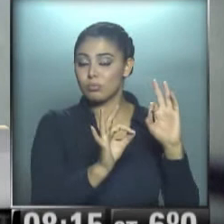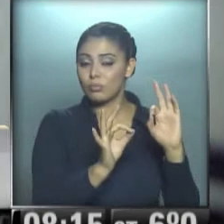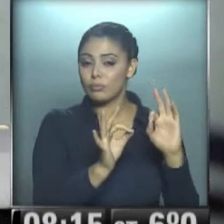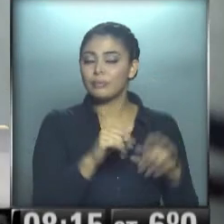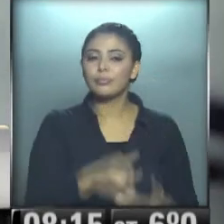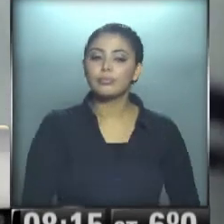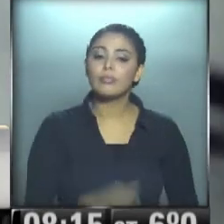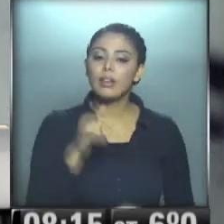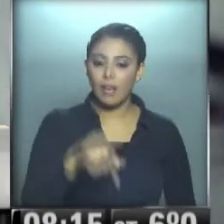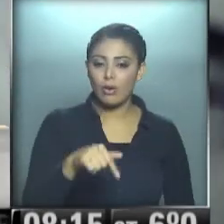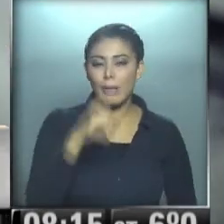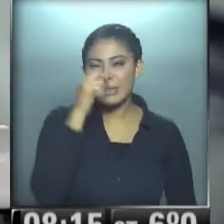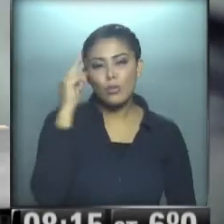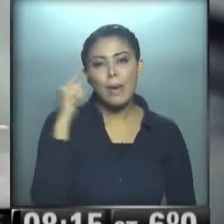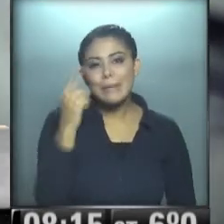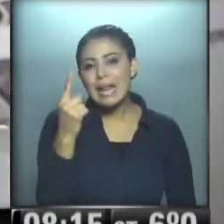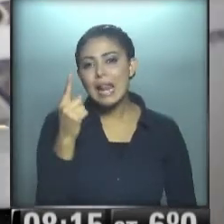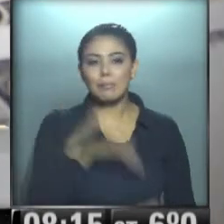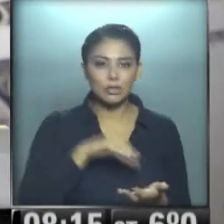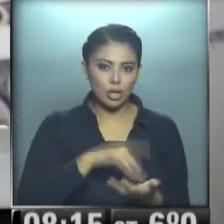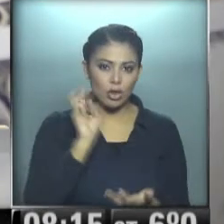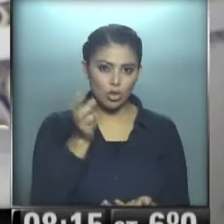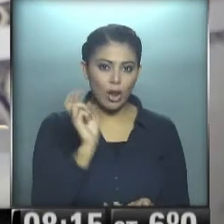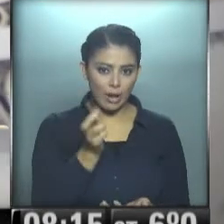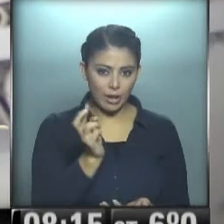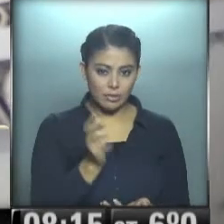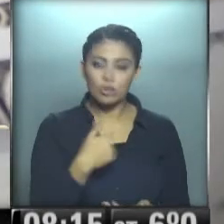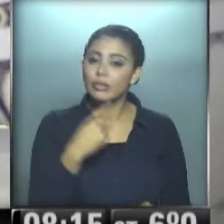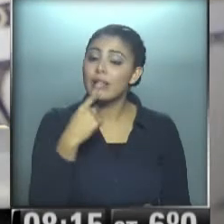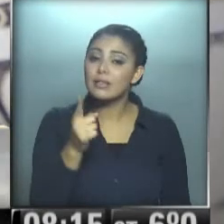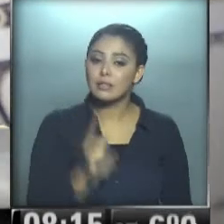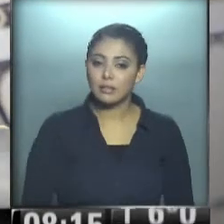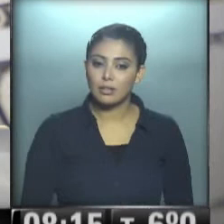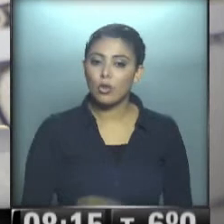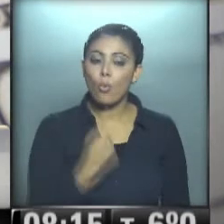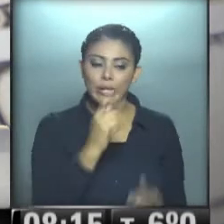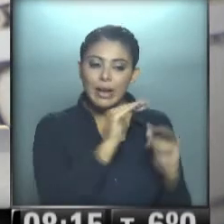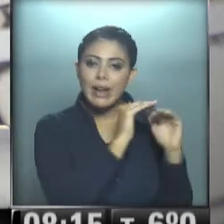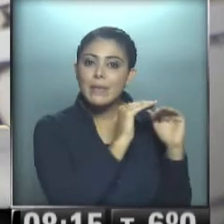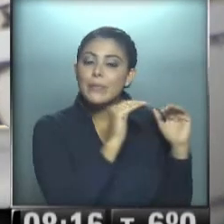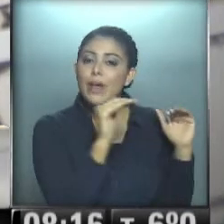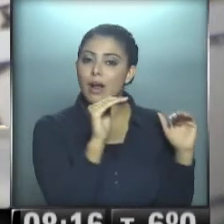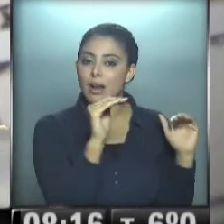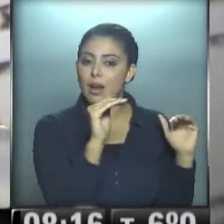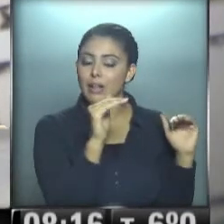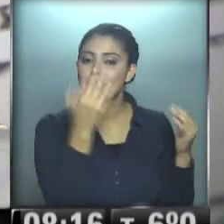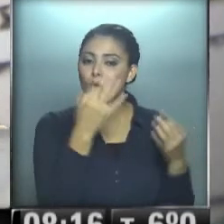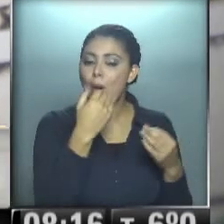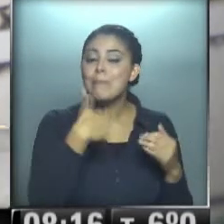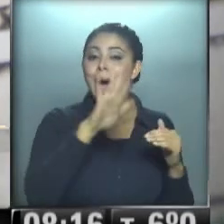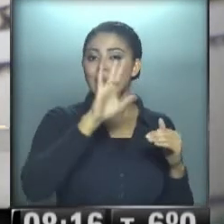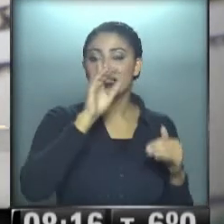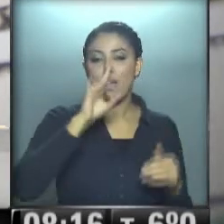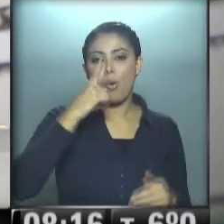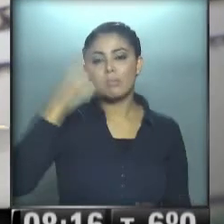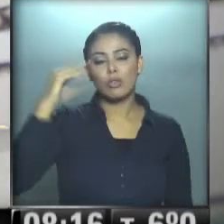prácticamente 29 mil millones de dólares te diría que es uno de los niveles probablemente más altos en los